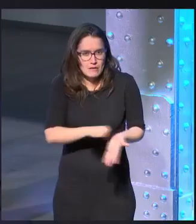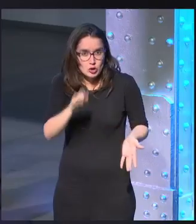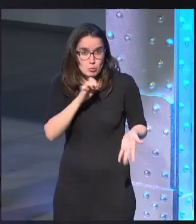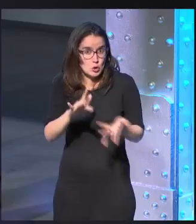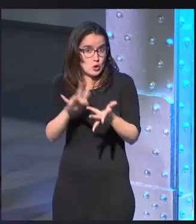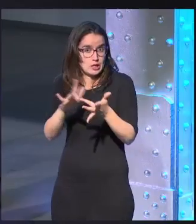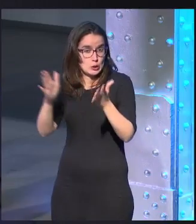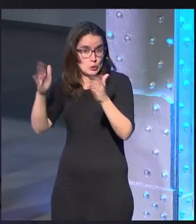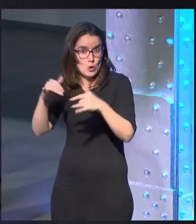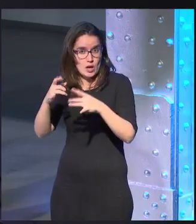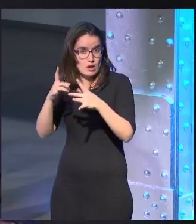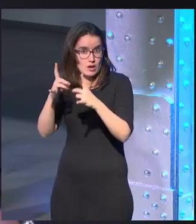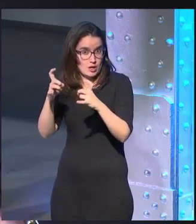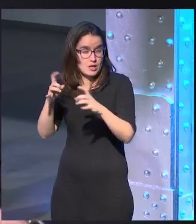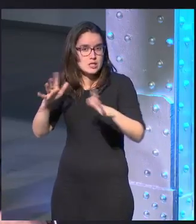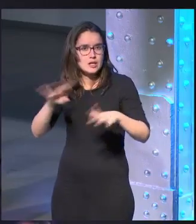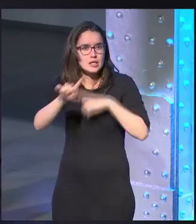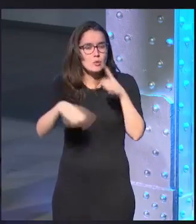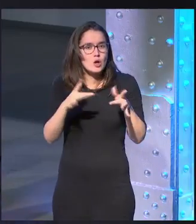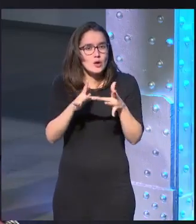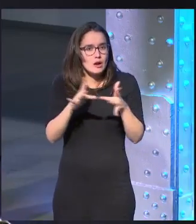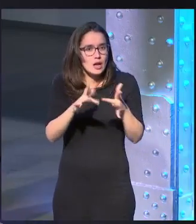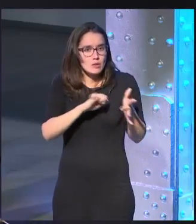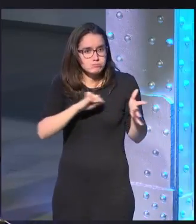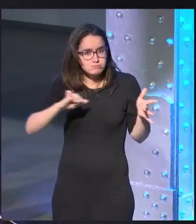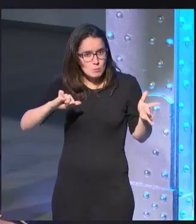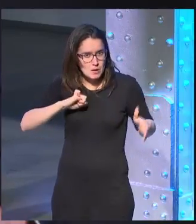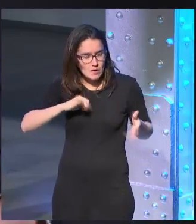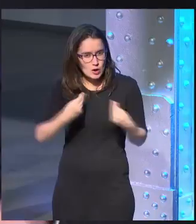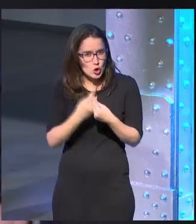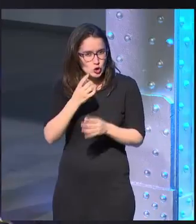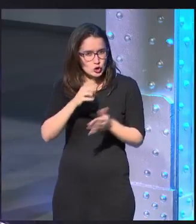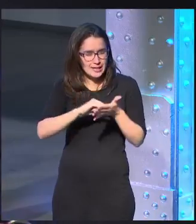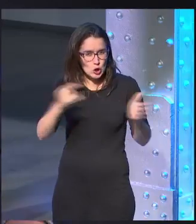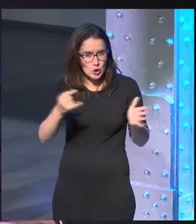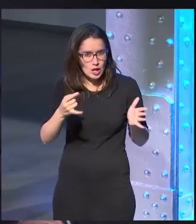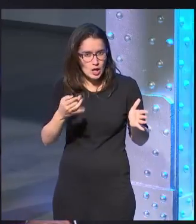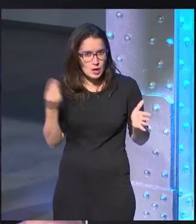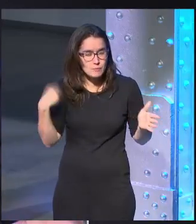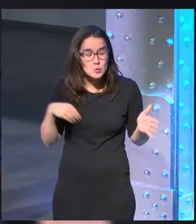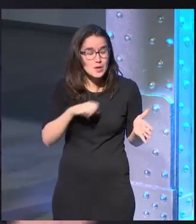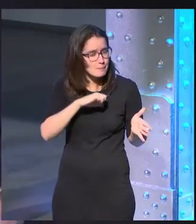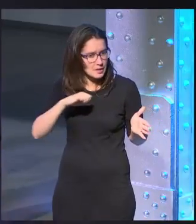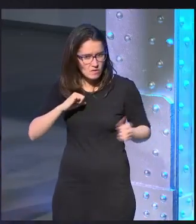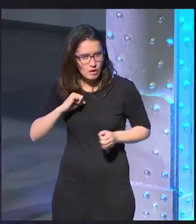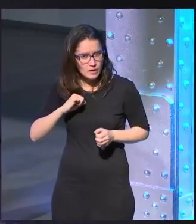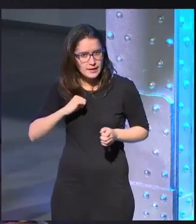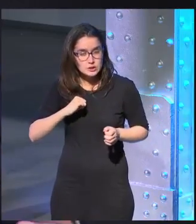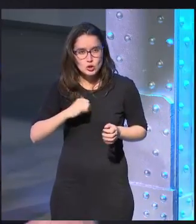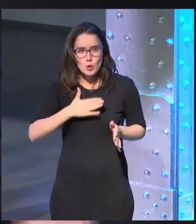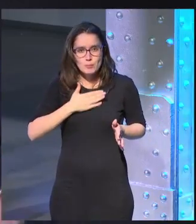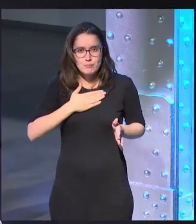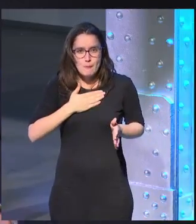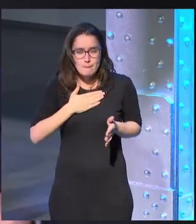conectados. Y luego tiene una relación íntima con la tecnología, no es una relación profesional, es íntima. Son la